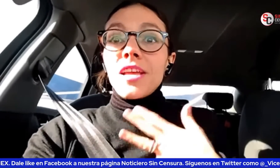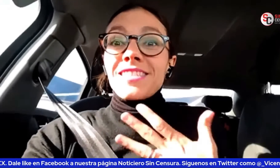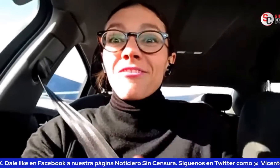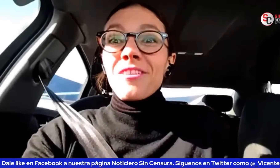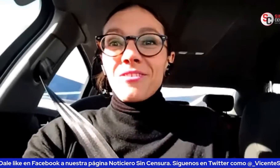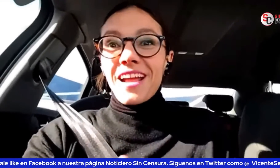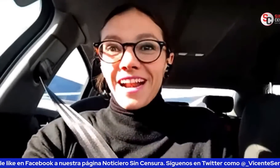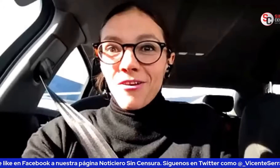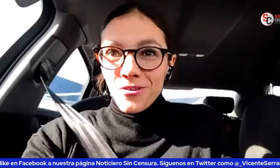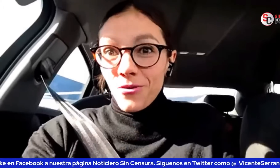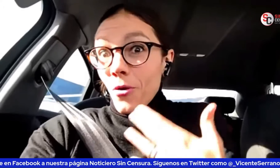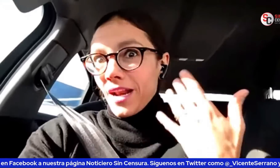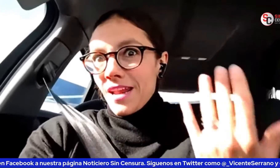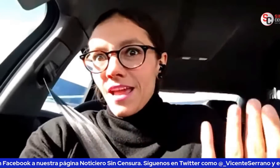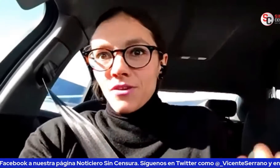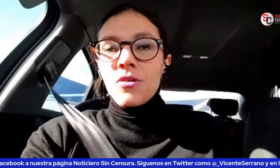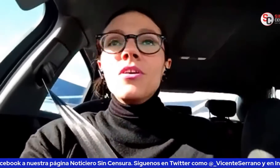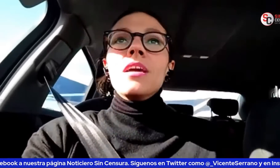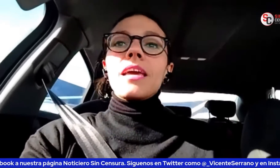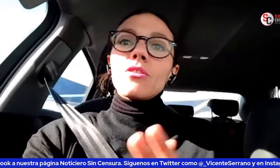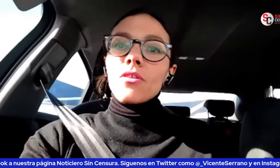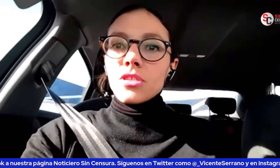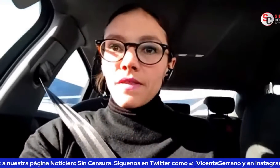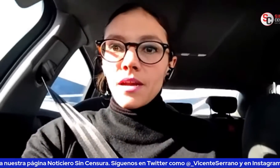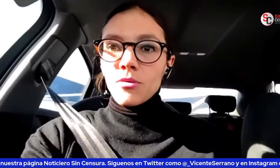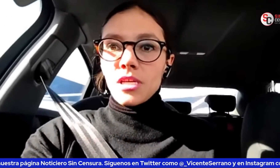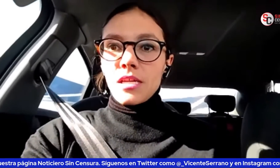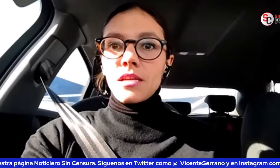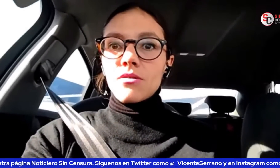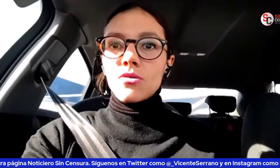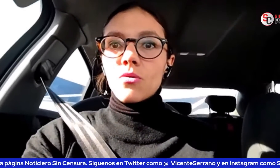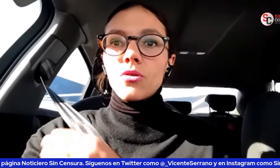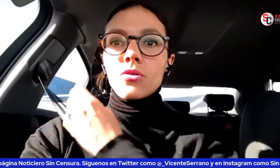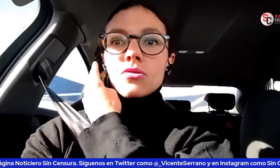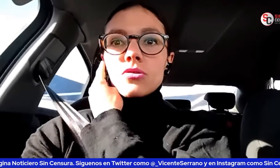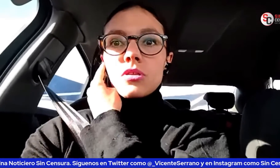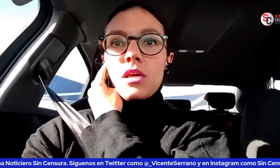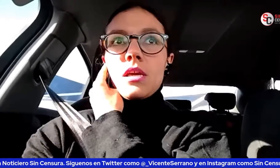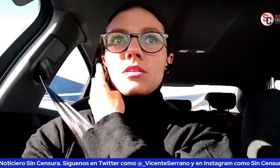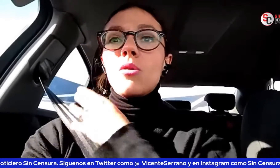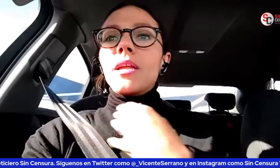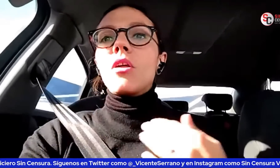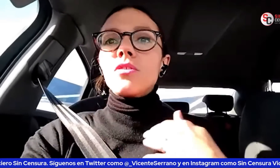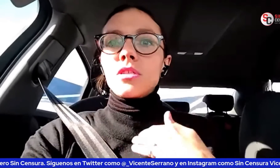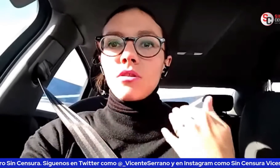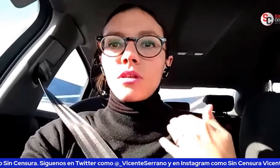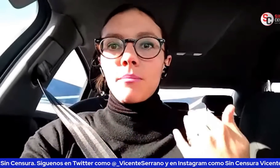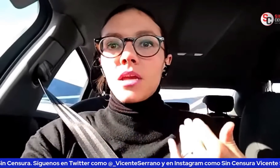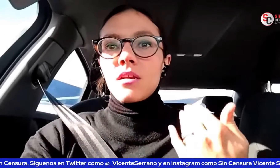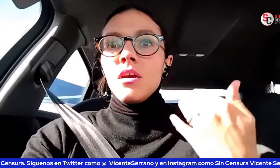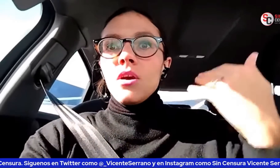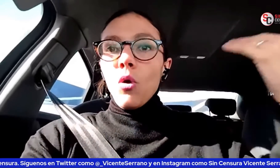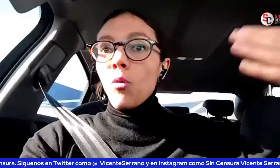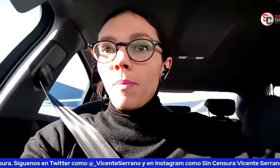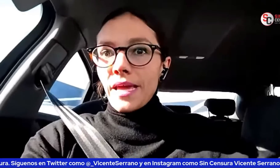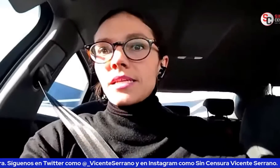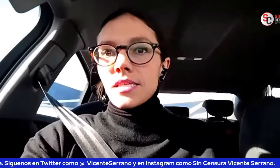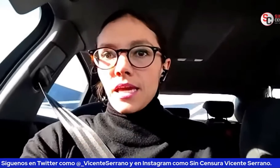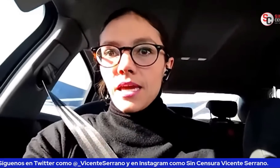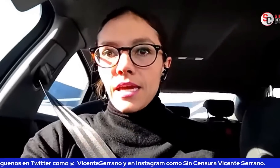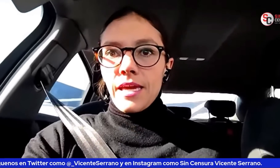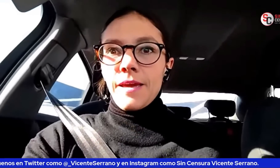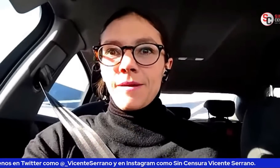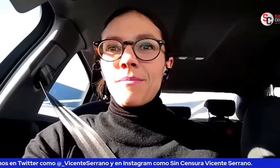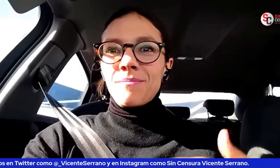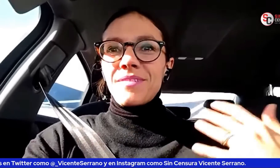largo de su historia. Es algo de lo que creo yo, o creería yo, que todos tendríamos que sentirnos orgullosos, sobre todo siendo también un